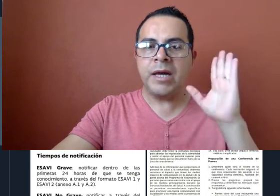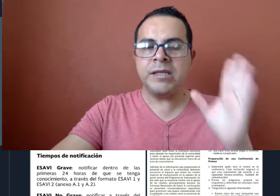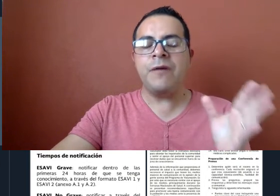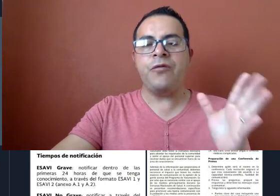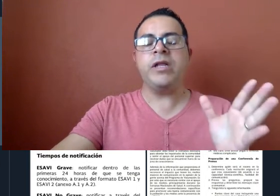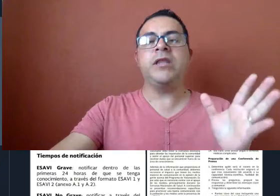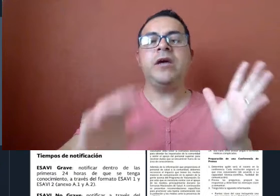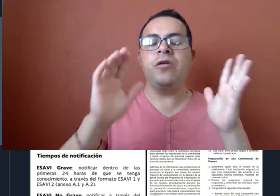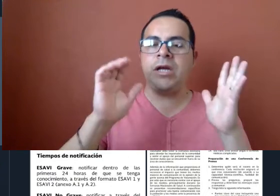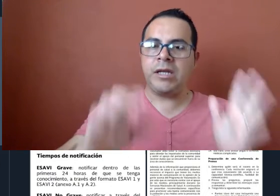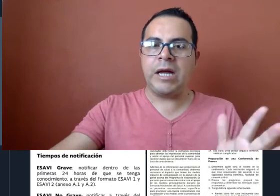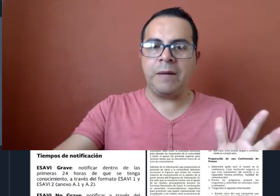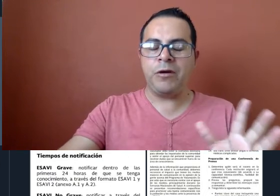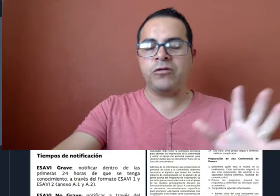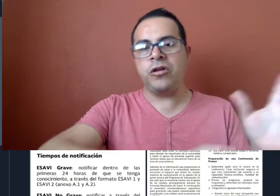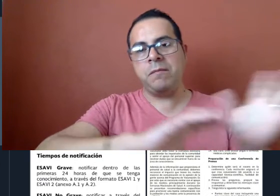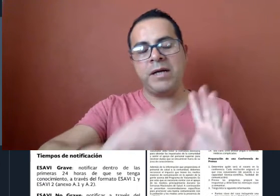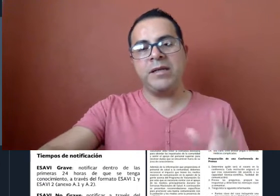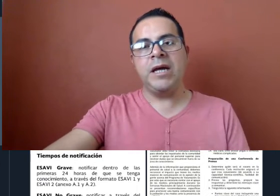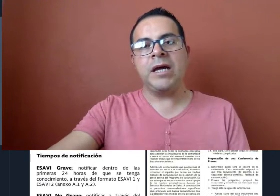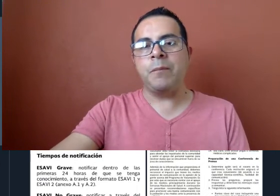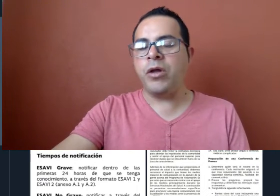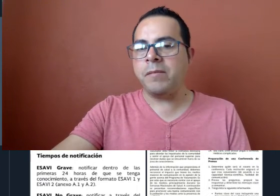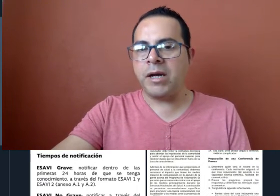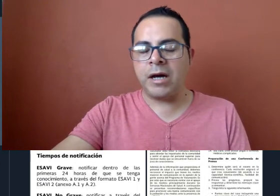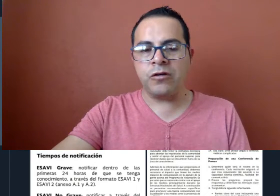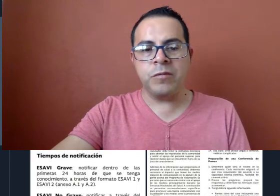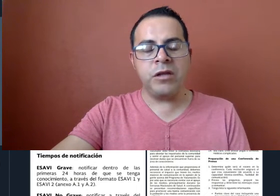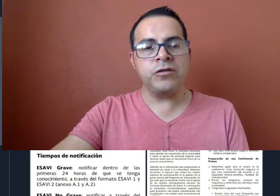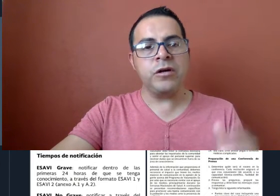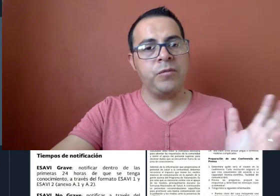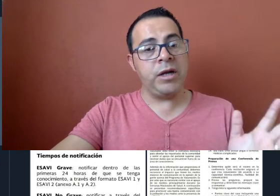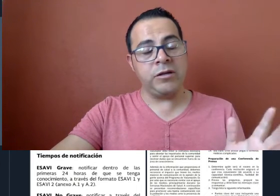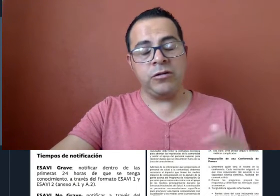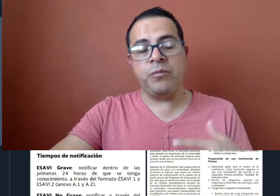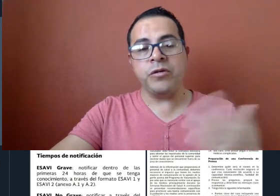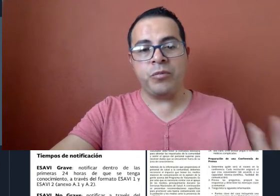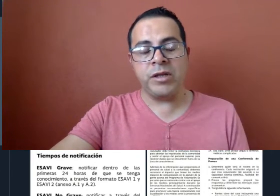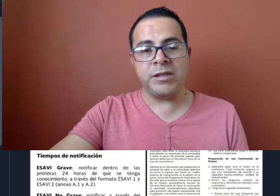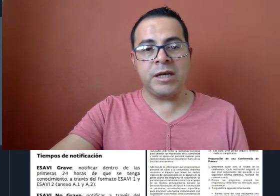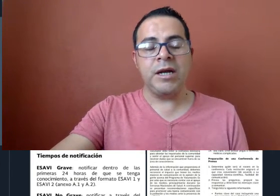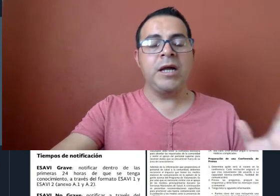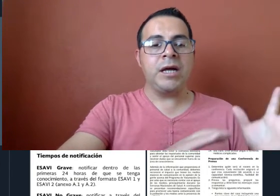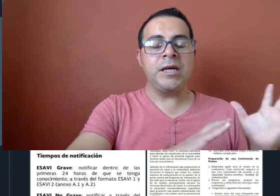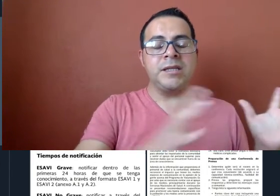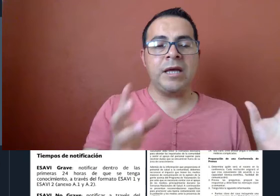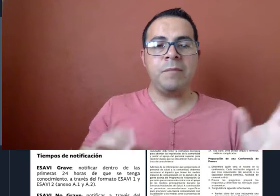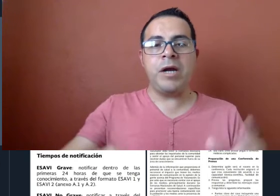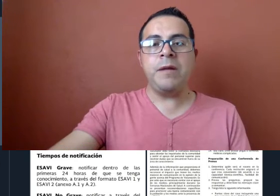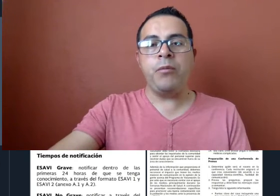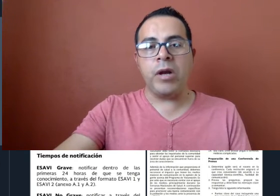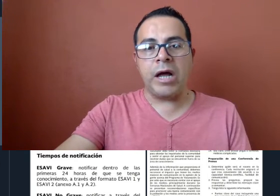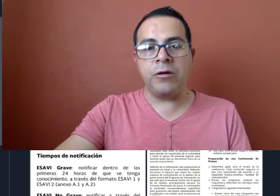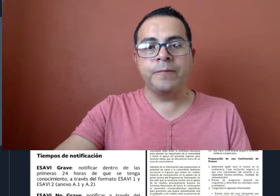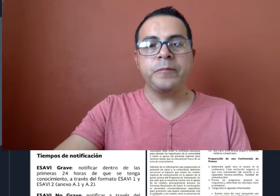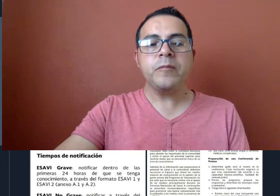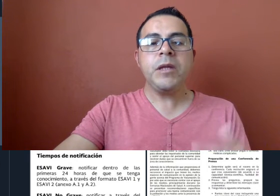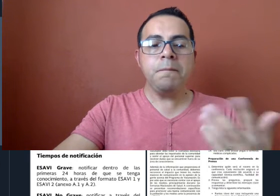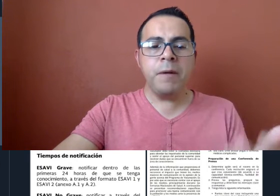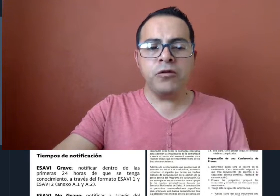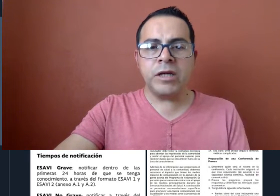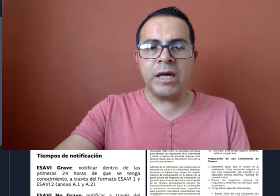@carlospalesti12. Es la fuente original, amigos. Lo demás que pueden manejar los medios de comunicación, pues puede ser que esté